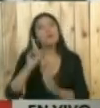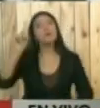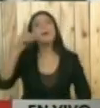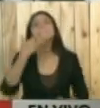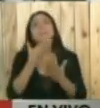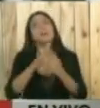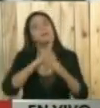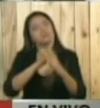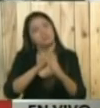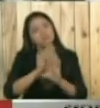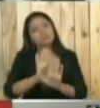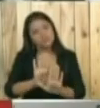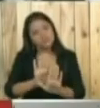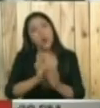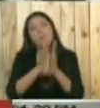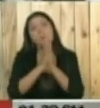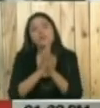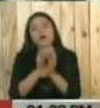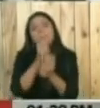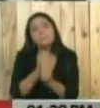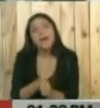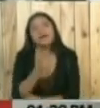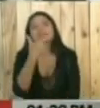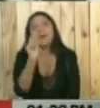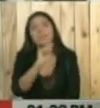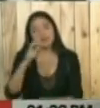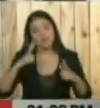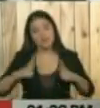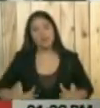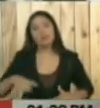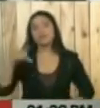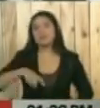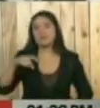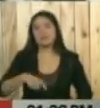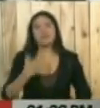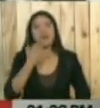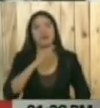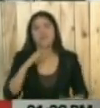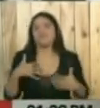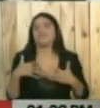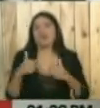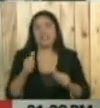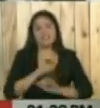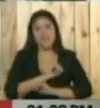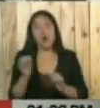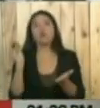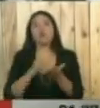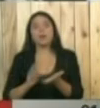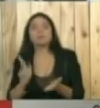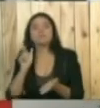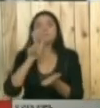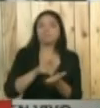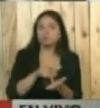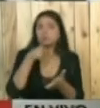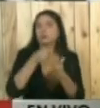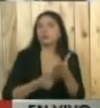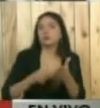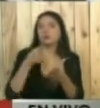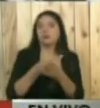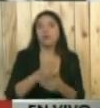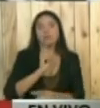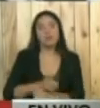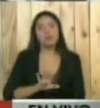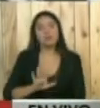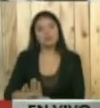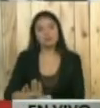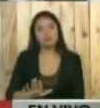pida tiempo y diga, deme 3 meses de reposo, necesito curarme y apenas me cure estoy otra vez al frente de batalla como debe